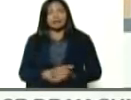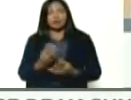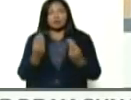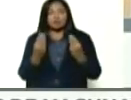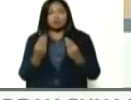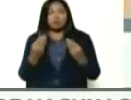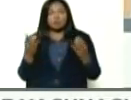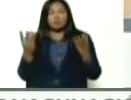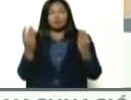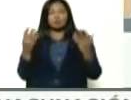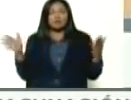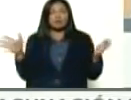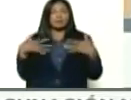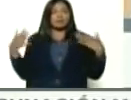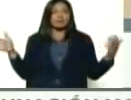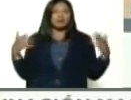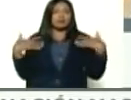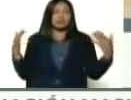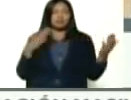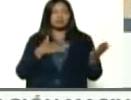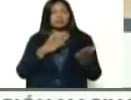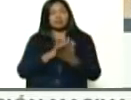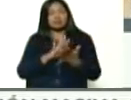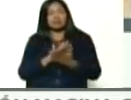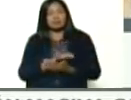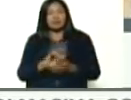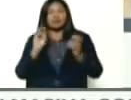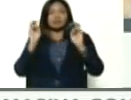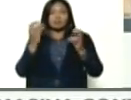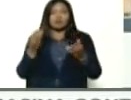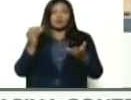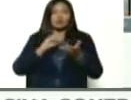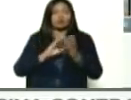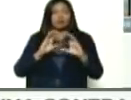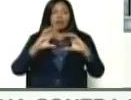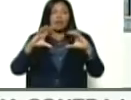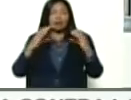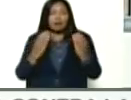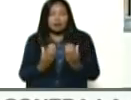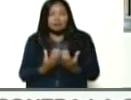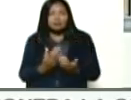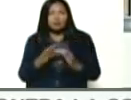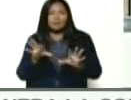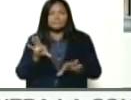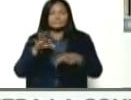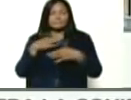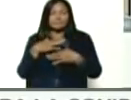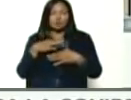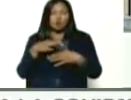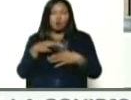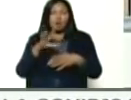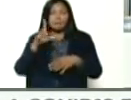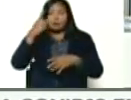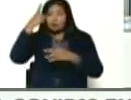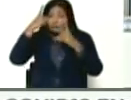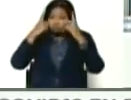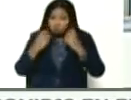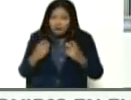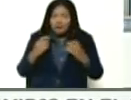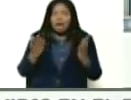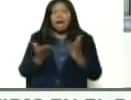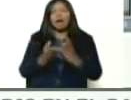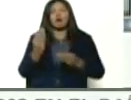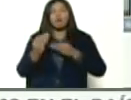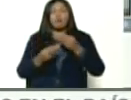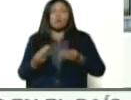ventilación y han estudiado el tema del regreso a clases los especialistas han estudiado el tema de